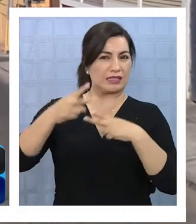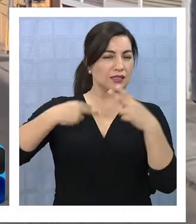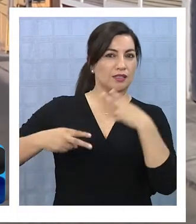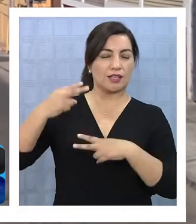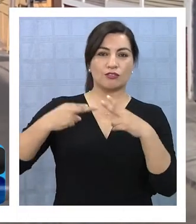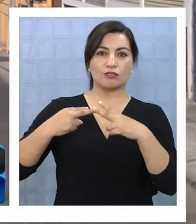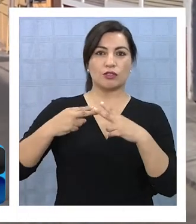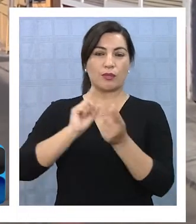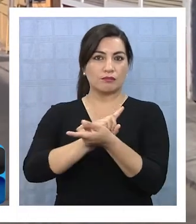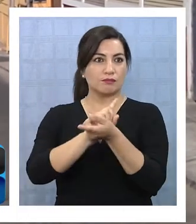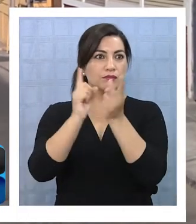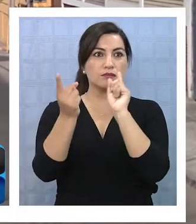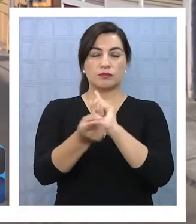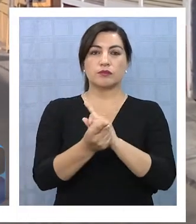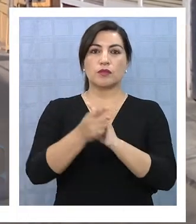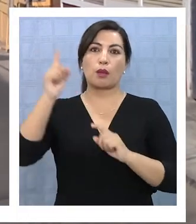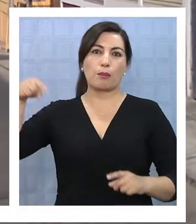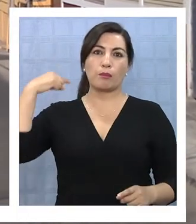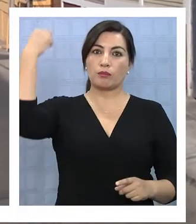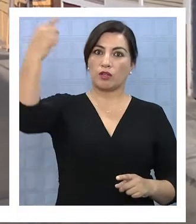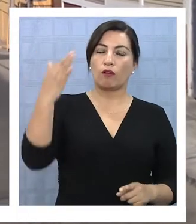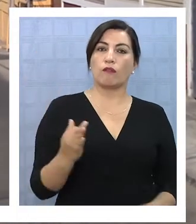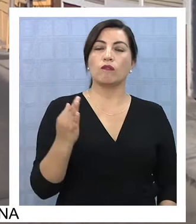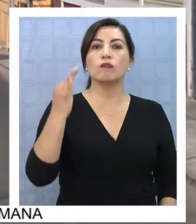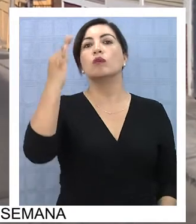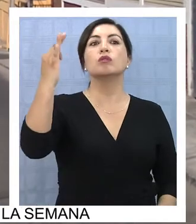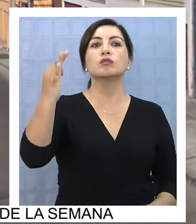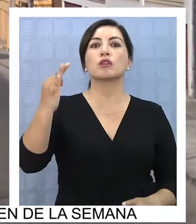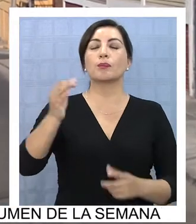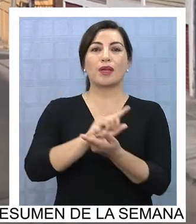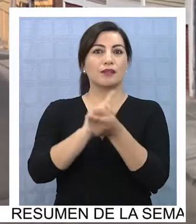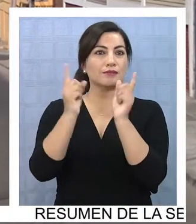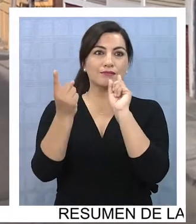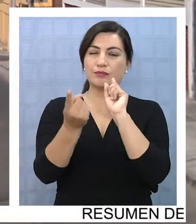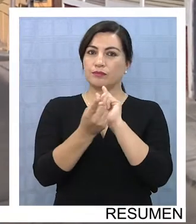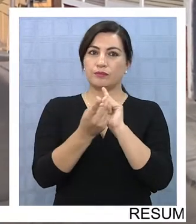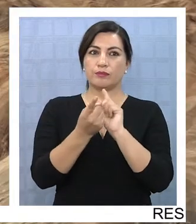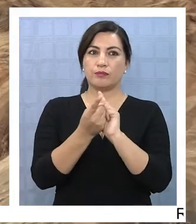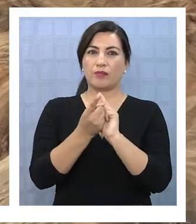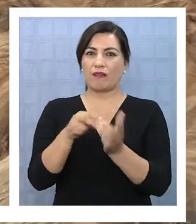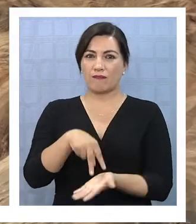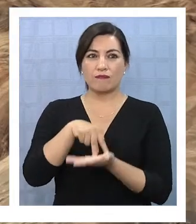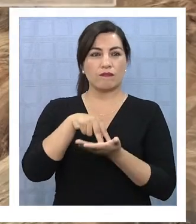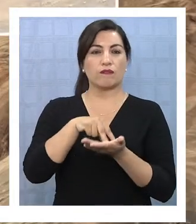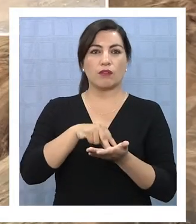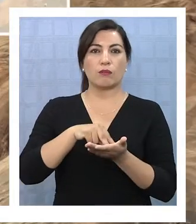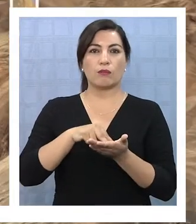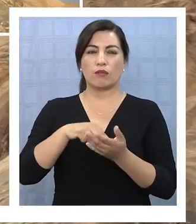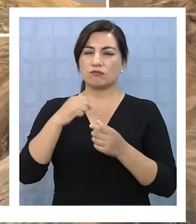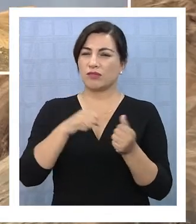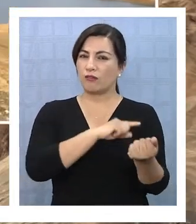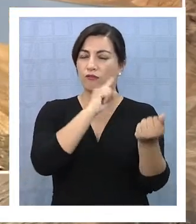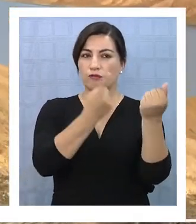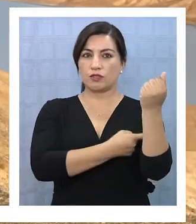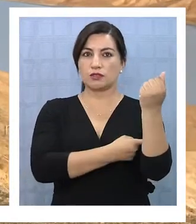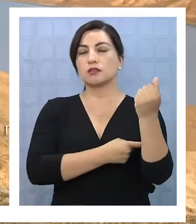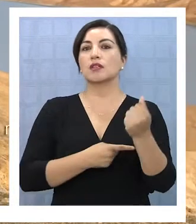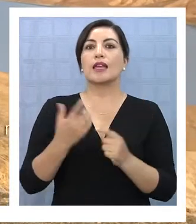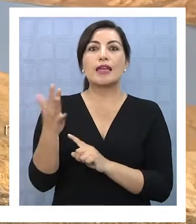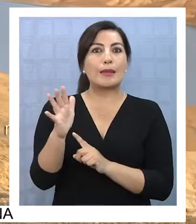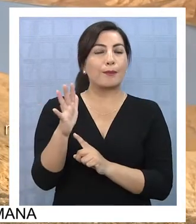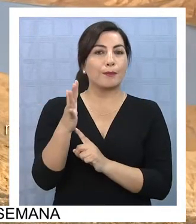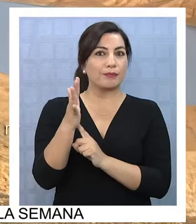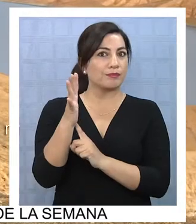los próximos pasos de manera muy robusta y con mucha alegría y con mucha fuerza. Espejo de